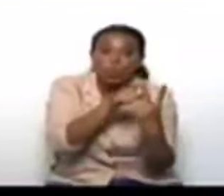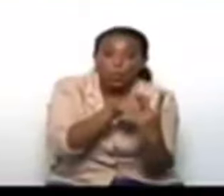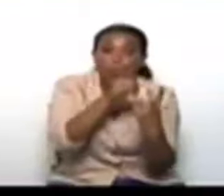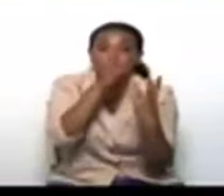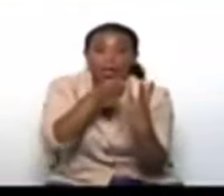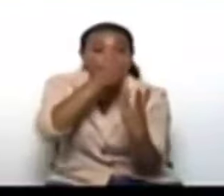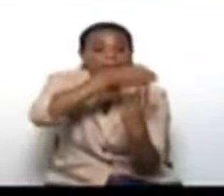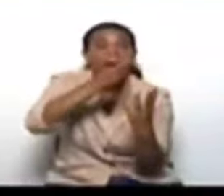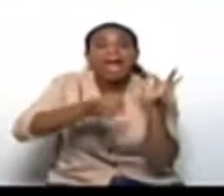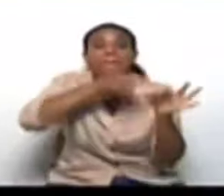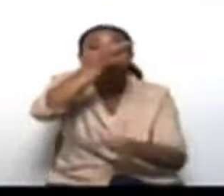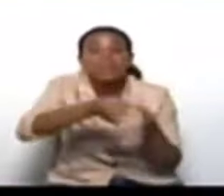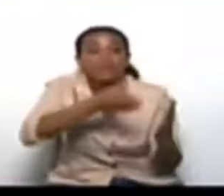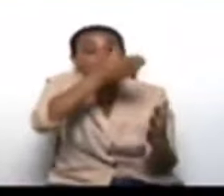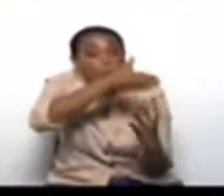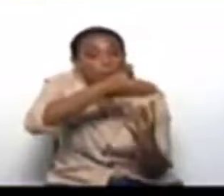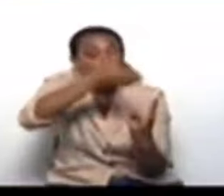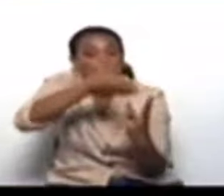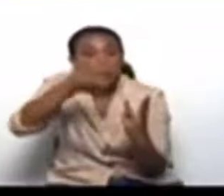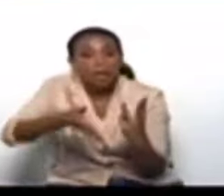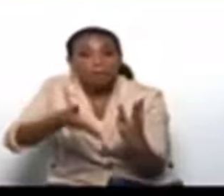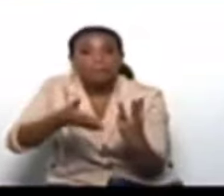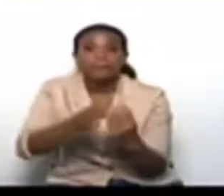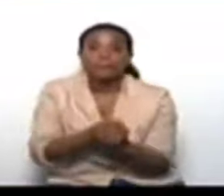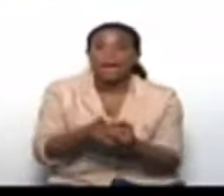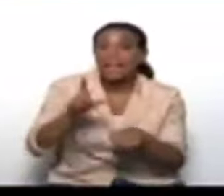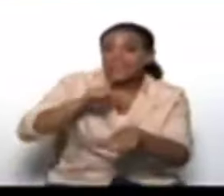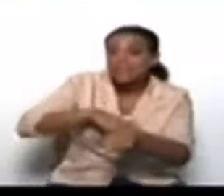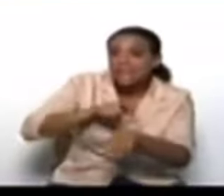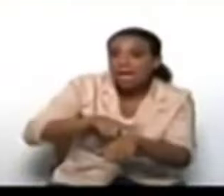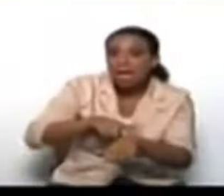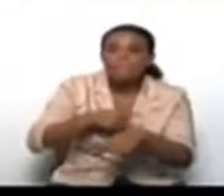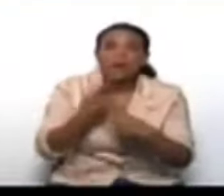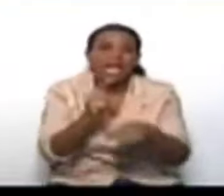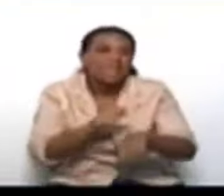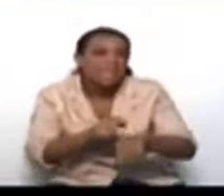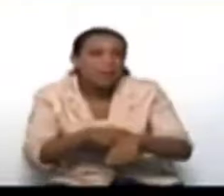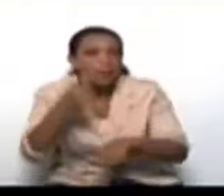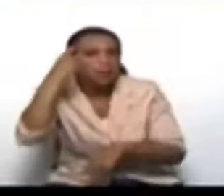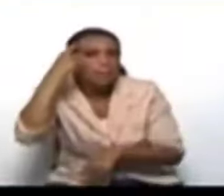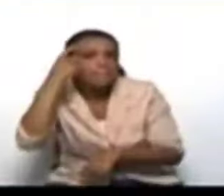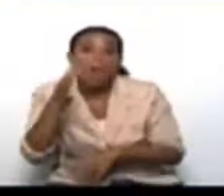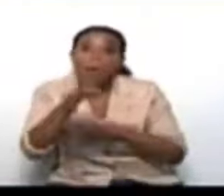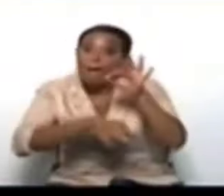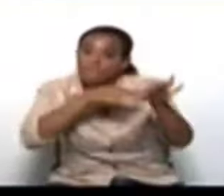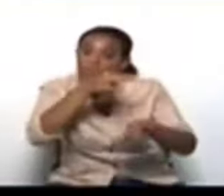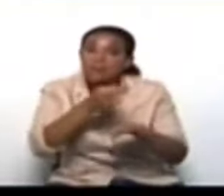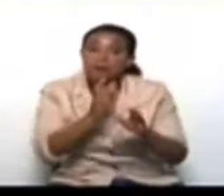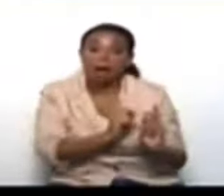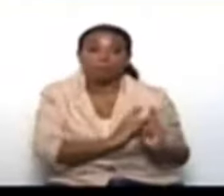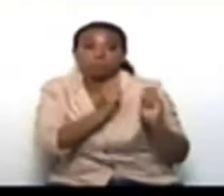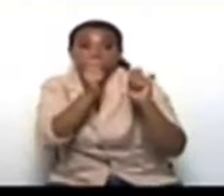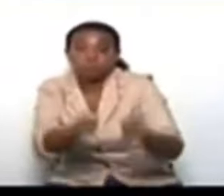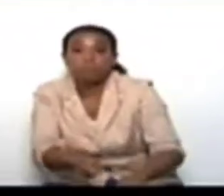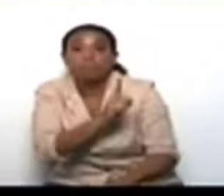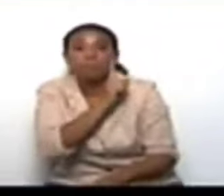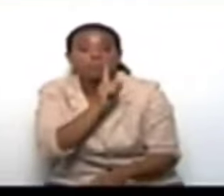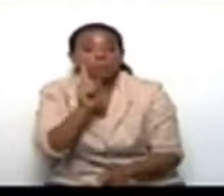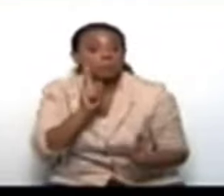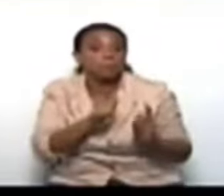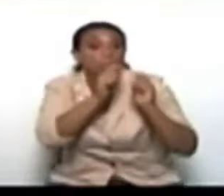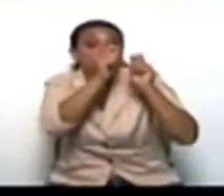inversión 3 llega la inversión en tal época llega la inversión en tal época yo acabo de nombrar a